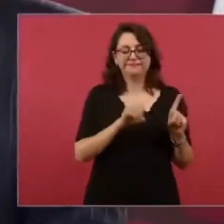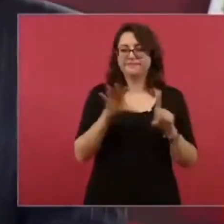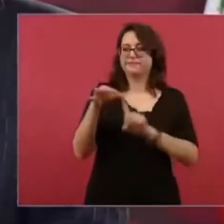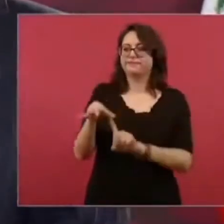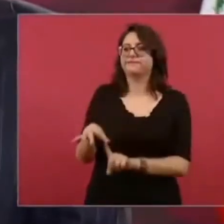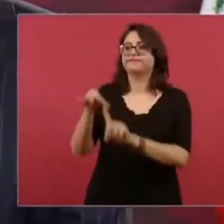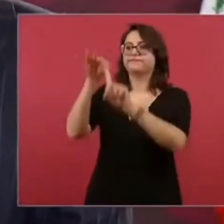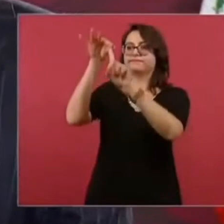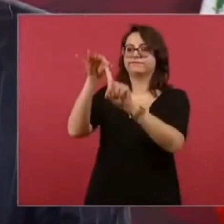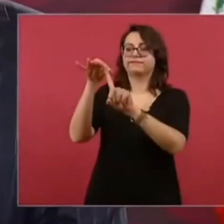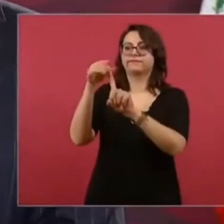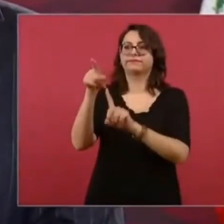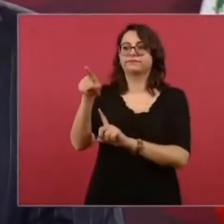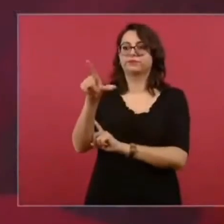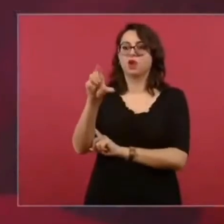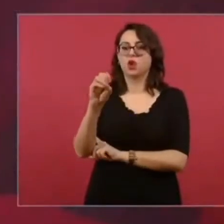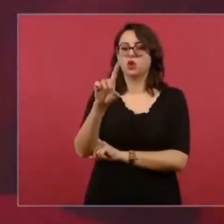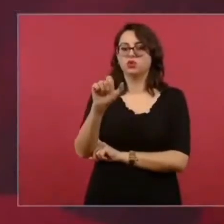que era del PAN.